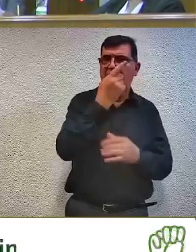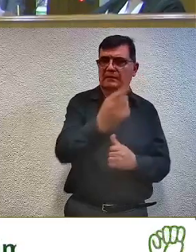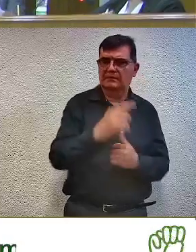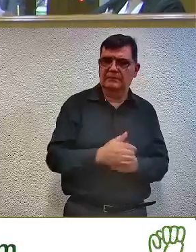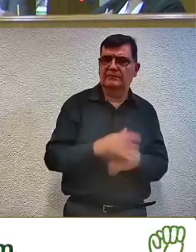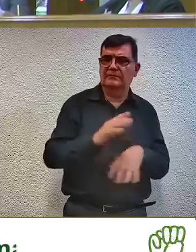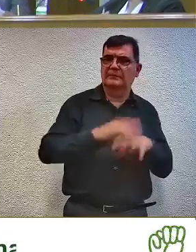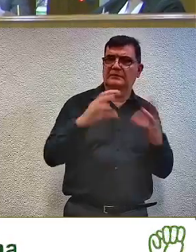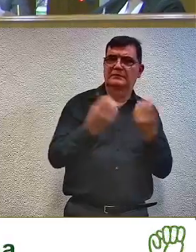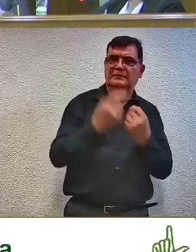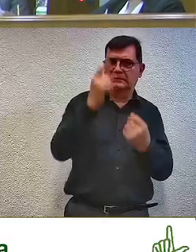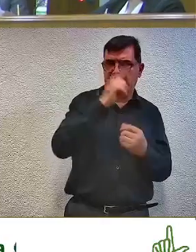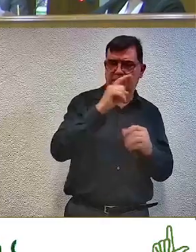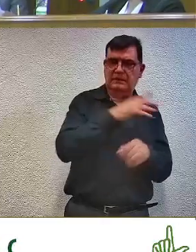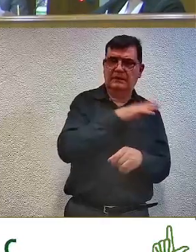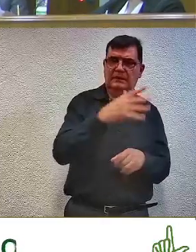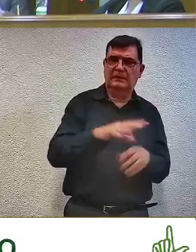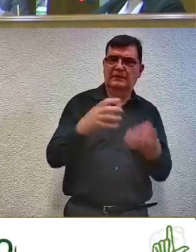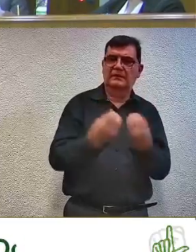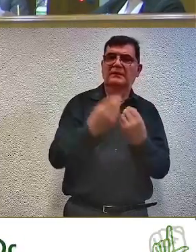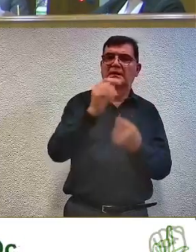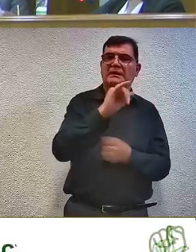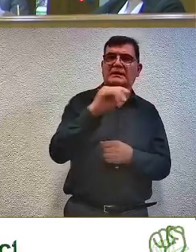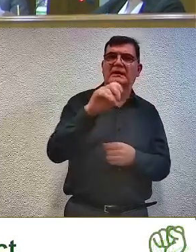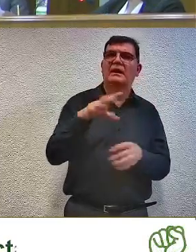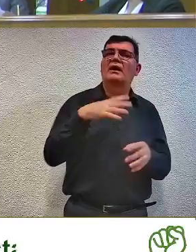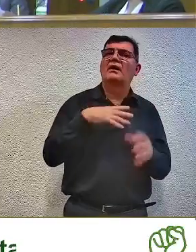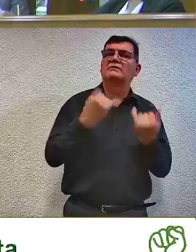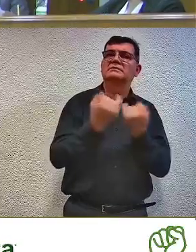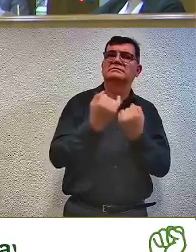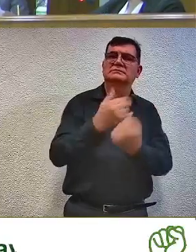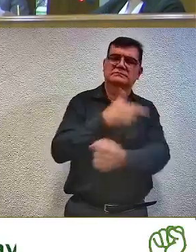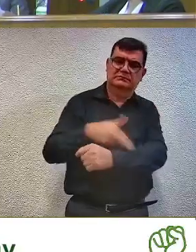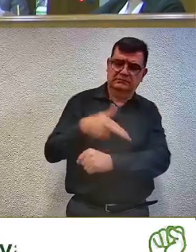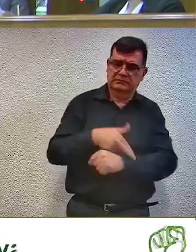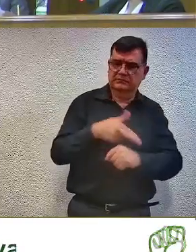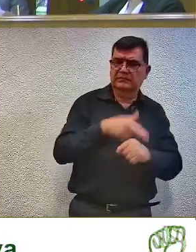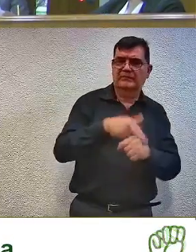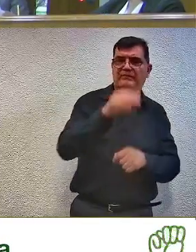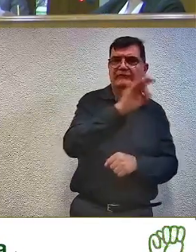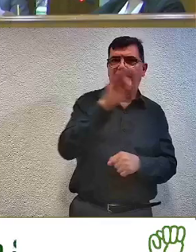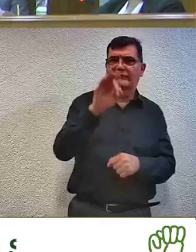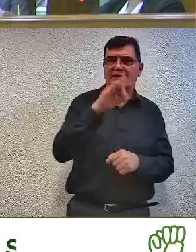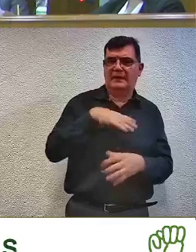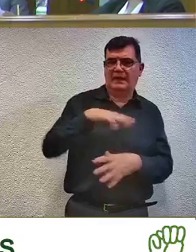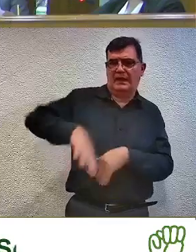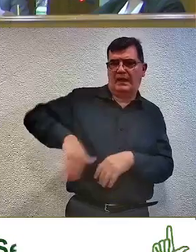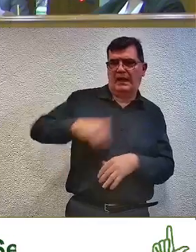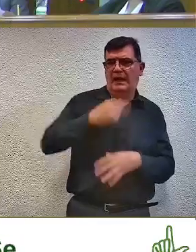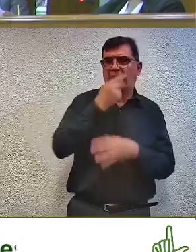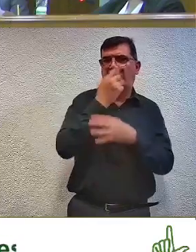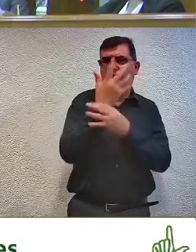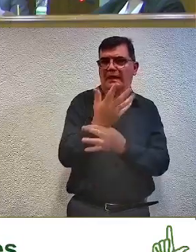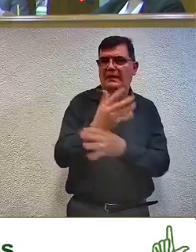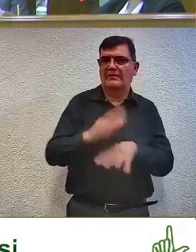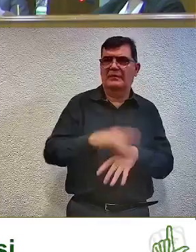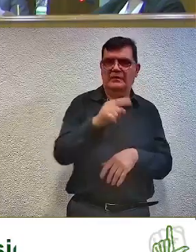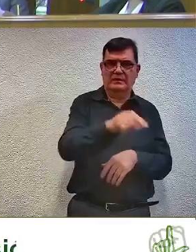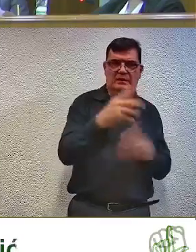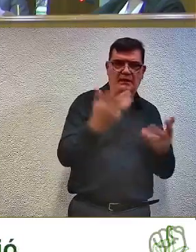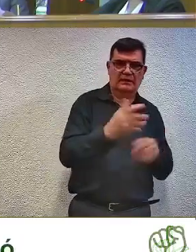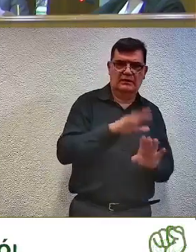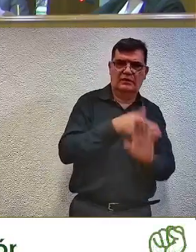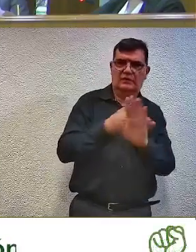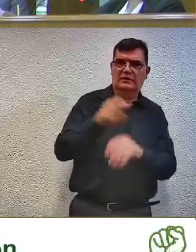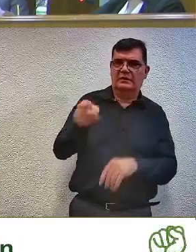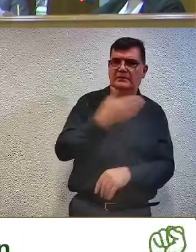del Consejo General del referido Instituto Electoral de resolver oportunamente la queja antes señalada, promovida por la parte actora en contra